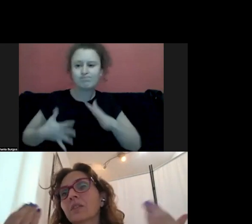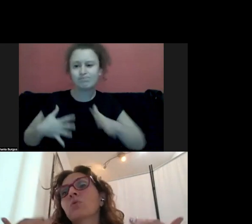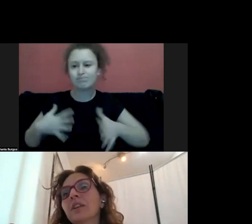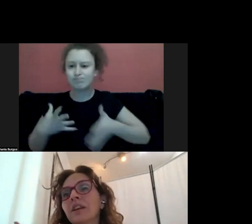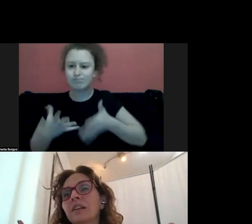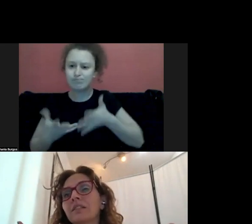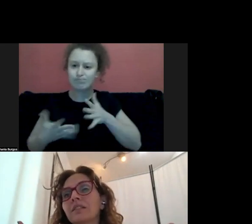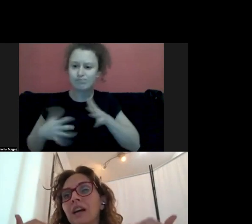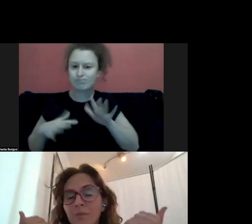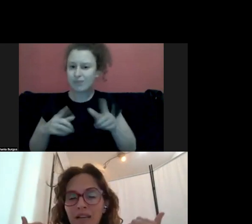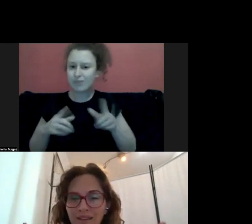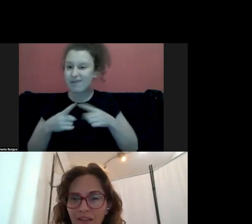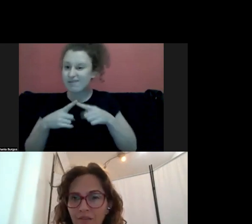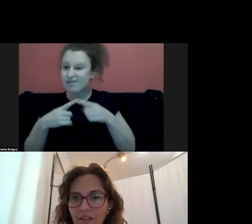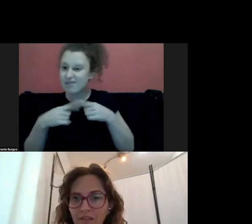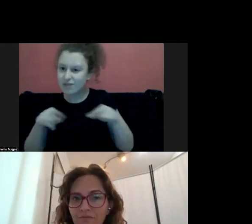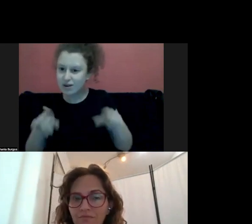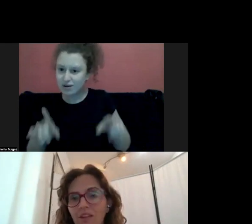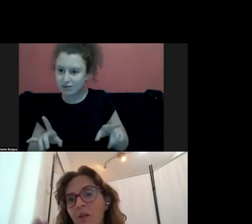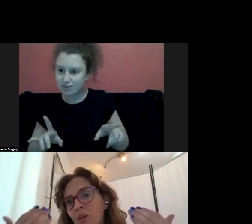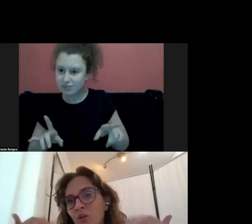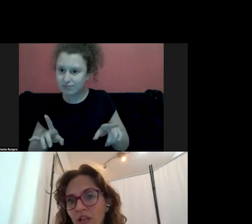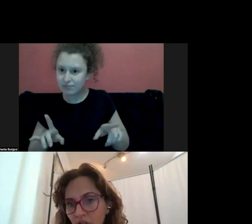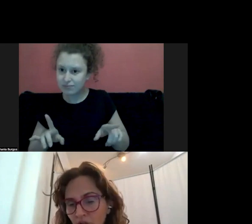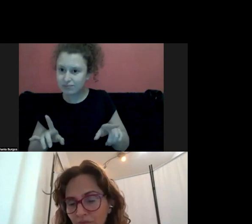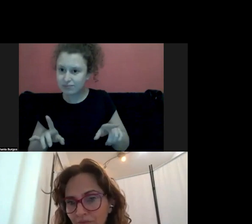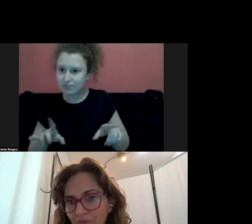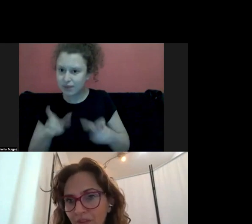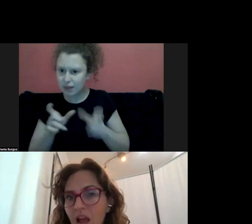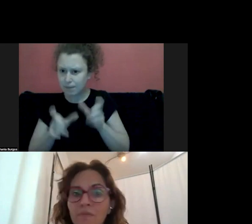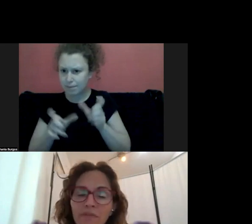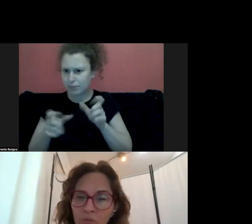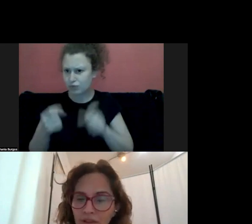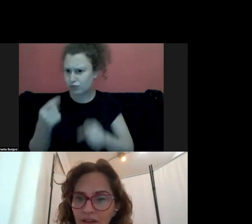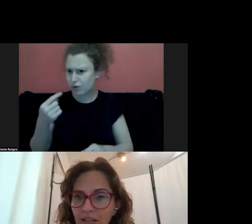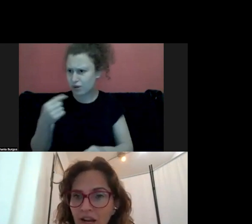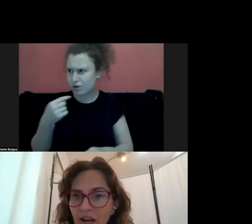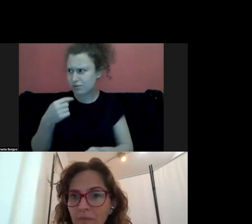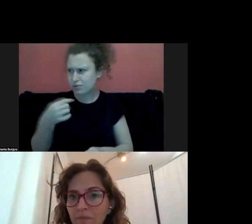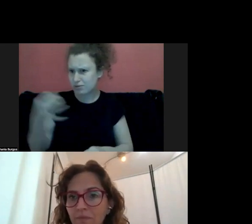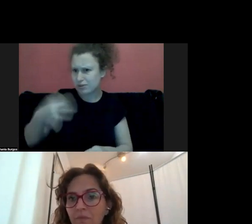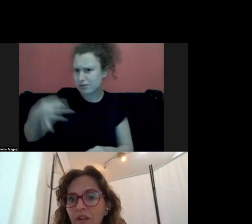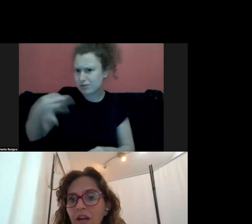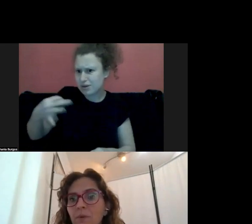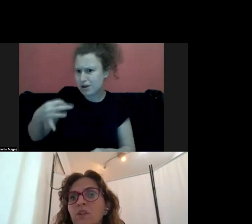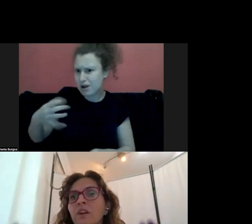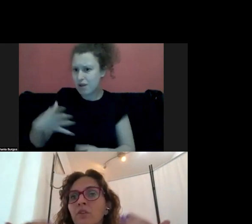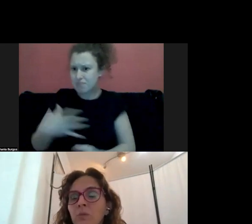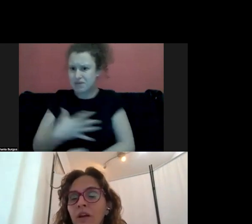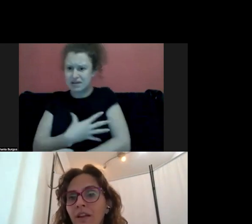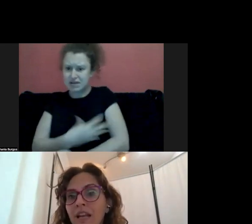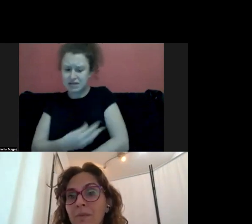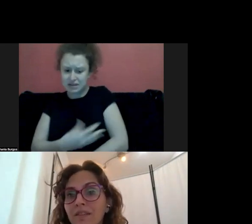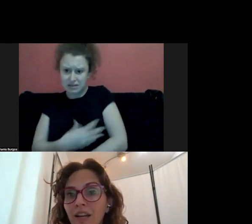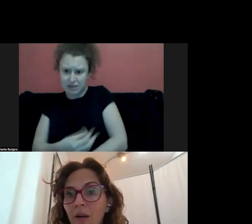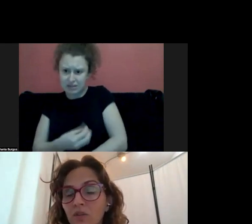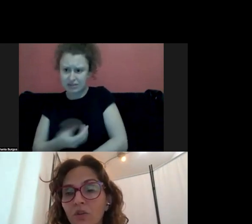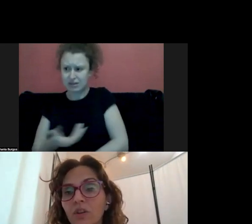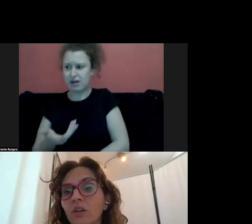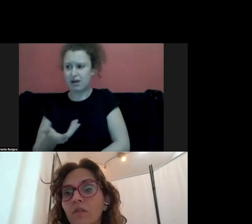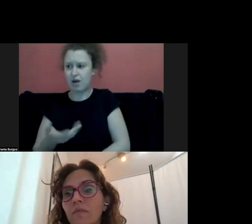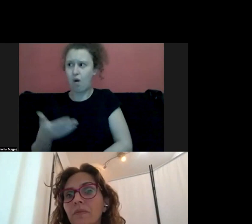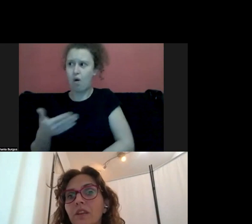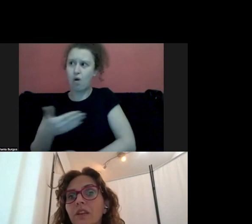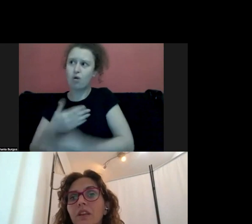se atribuían a mi lactancia, mi colecho, mi forma de criar, a nuestra forma de alimentar a